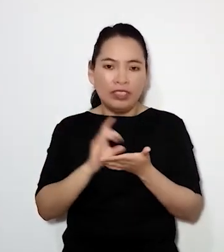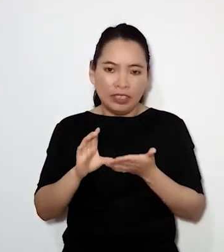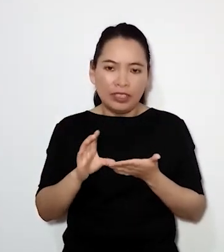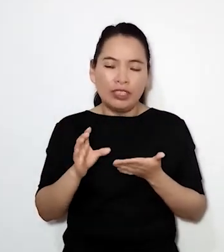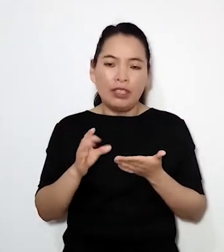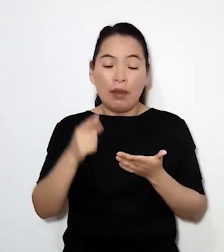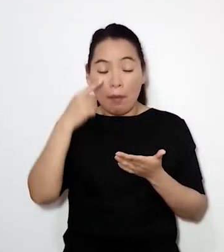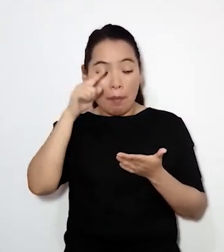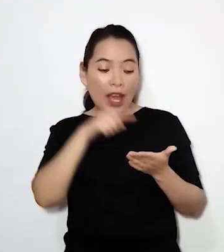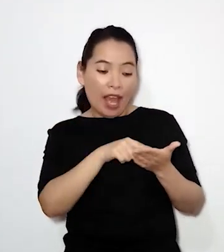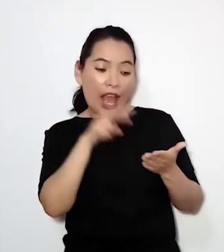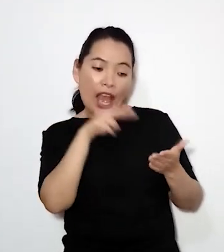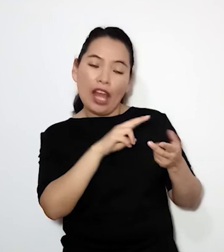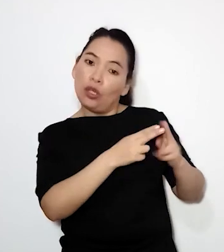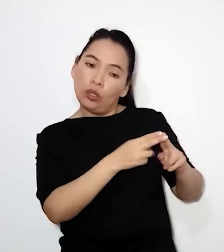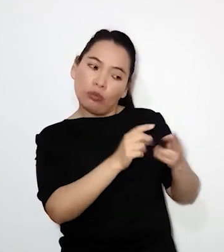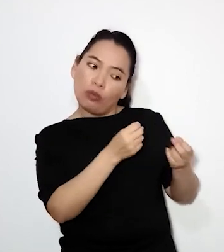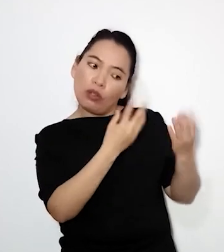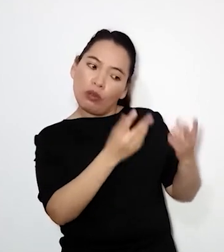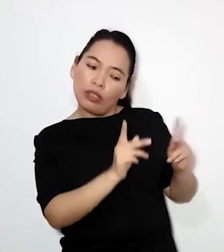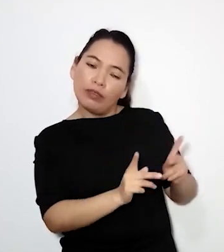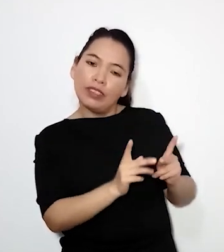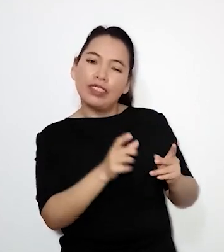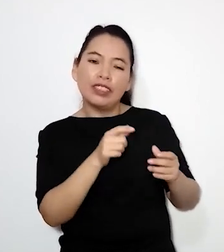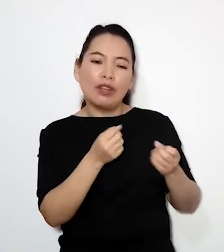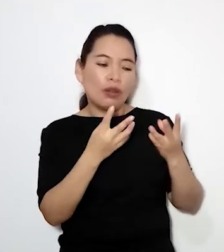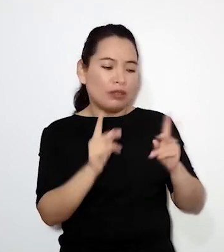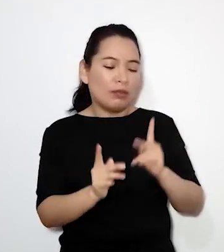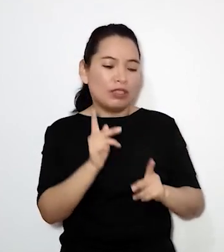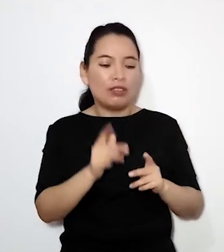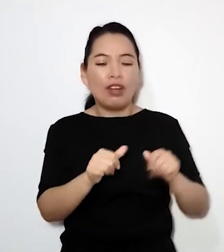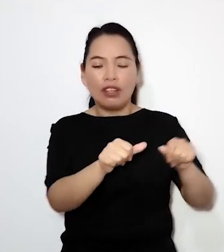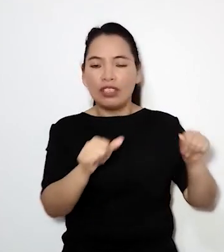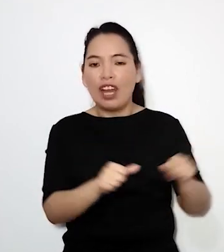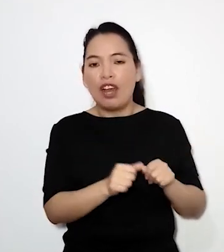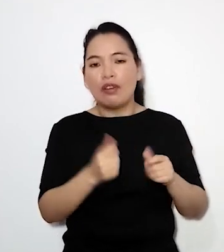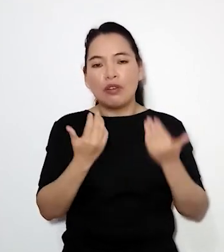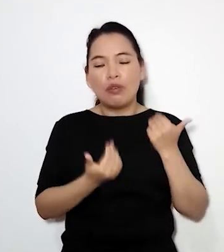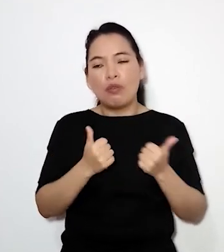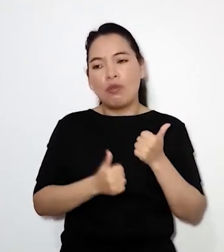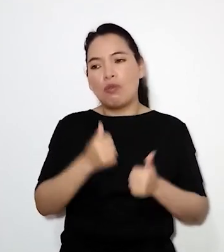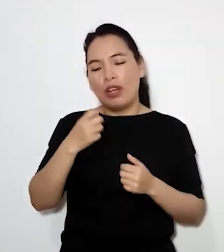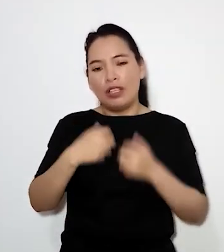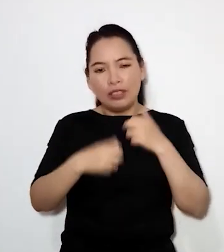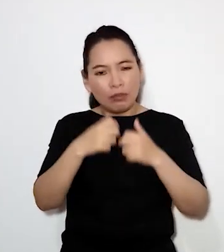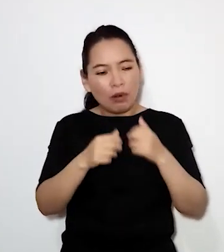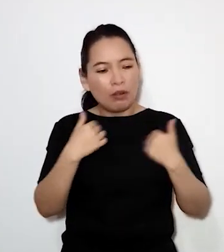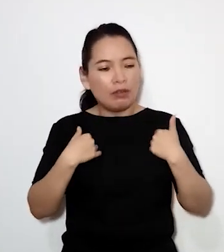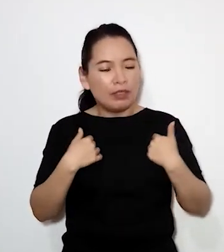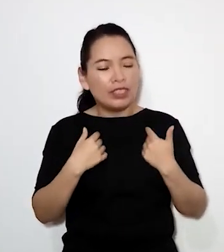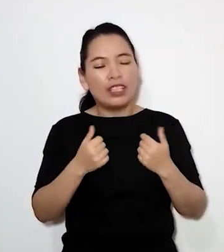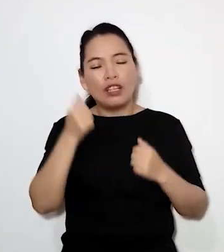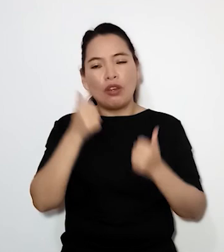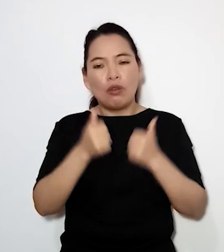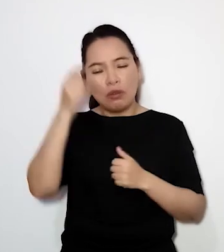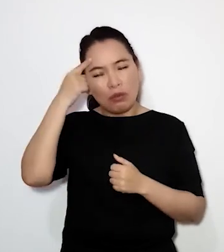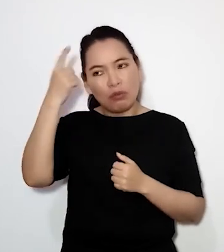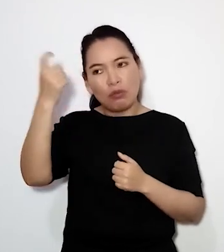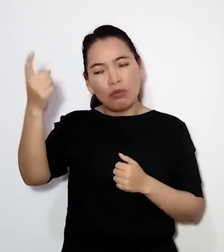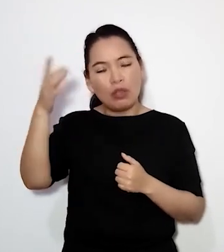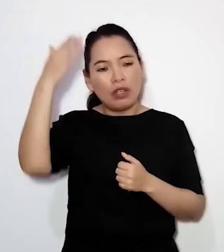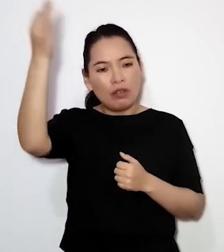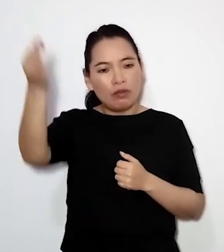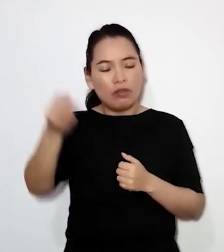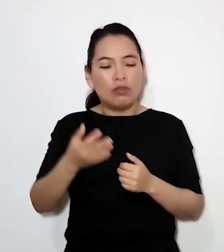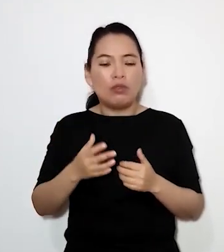de quiénes las habitan, de cuáles son sus aspiraciones, de qué problemas encontramos en términos de docencia y cómo transformamos entonces el